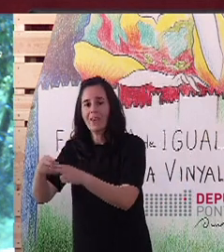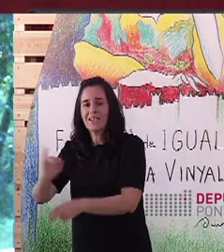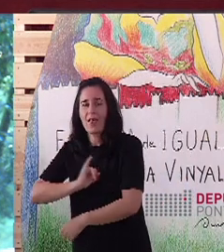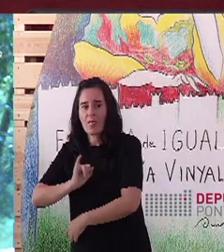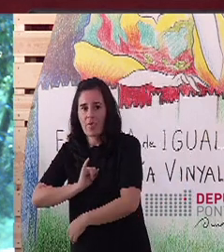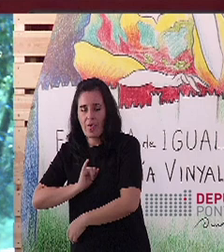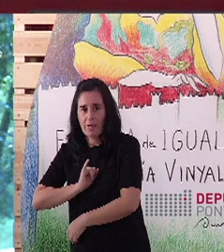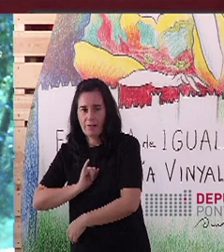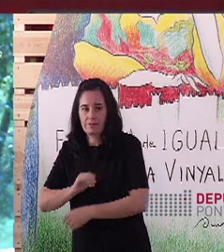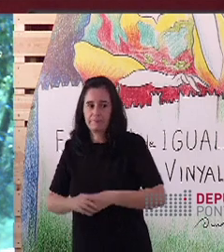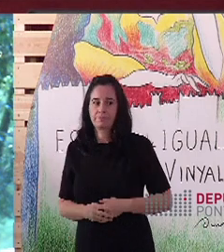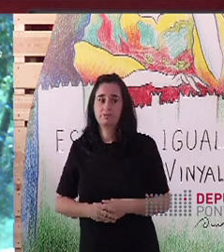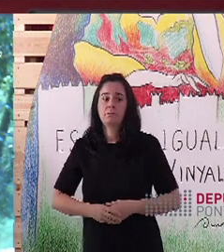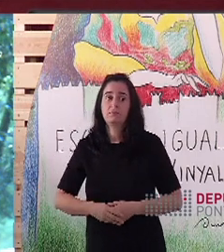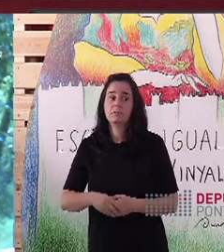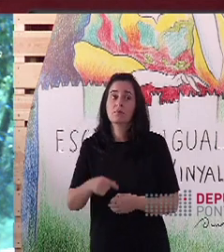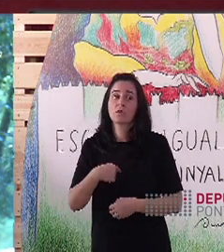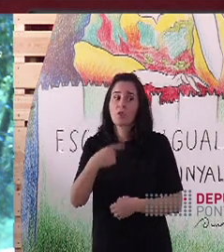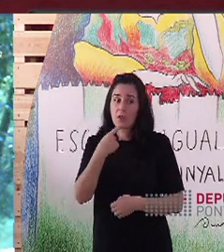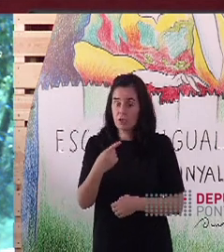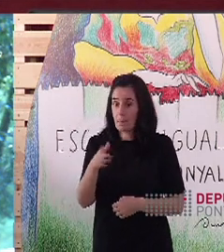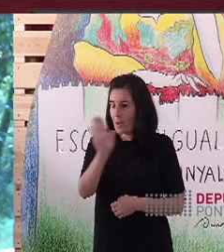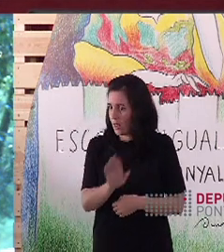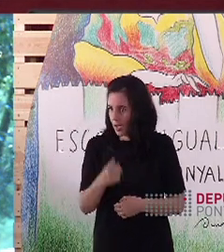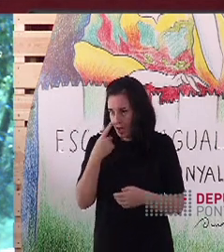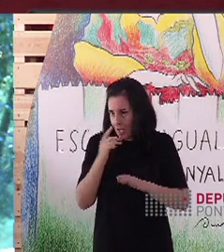Deciros que, aunque parezca increíble,